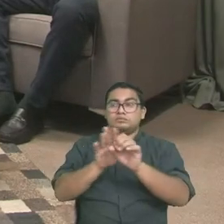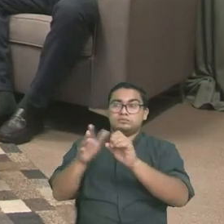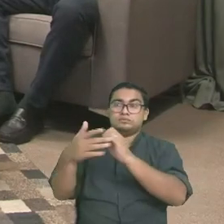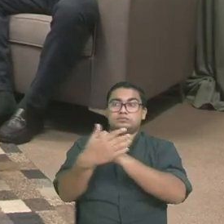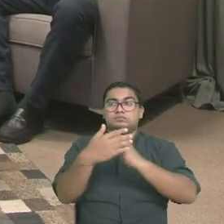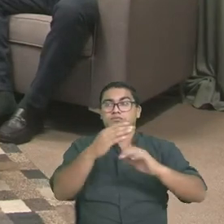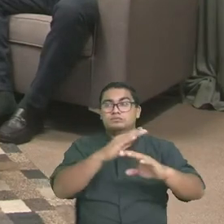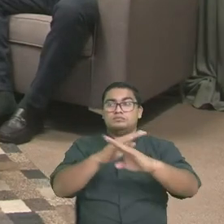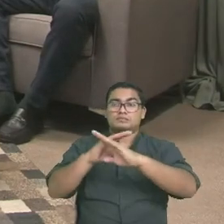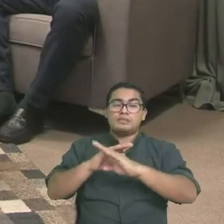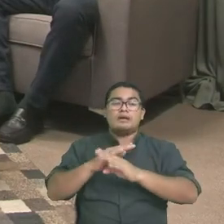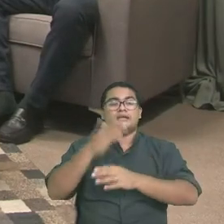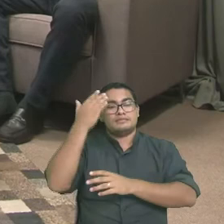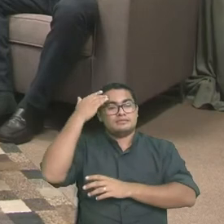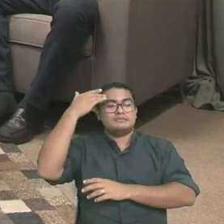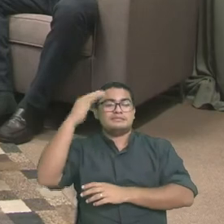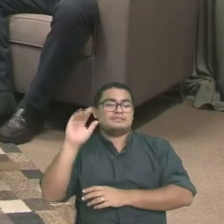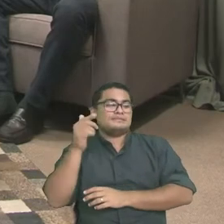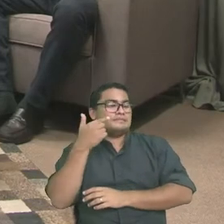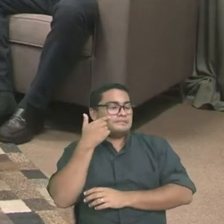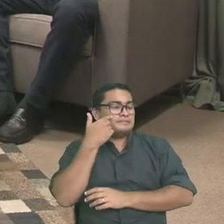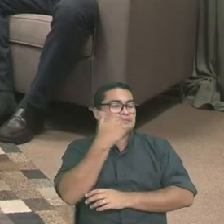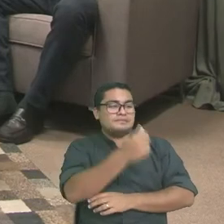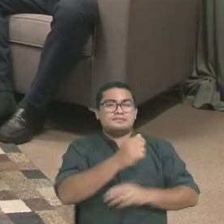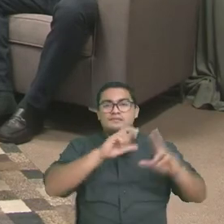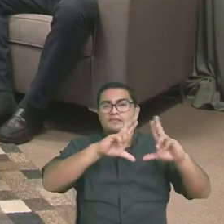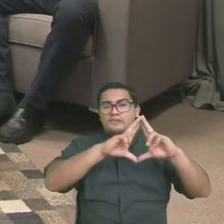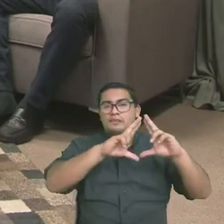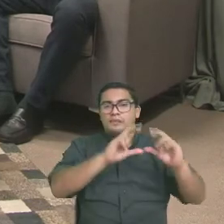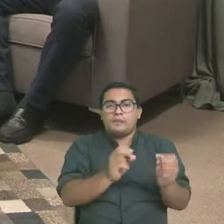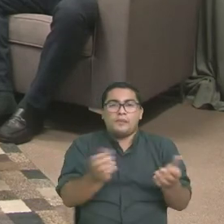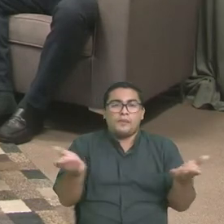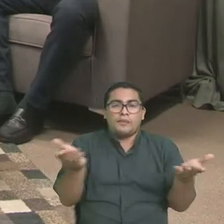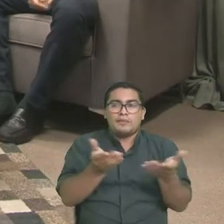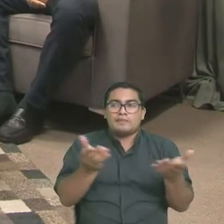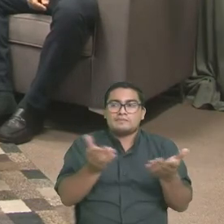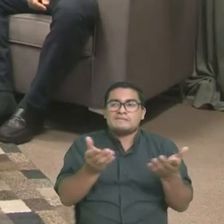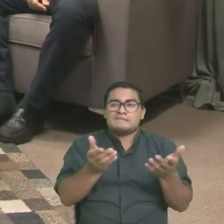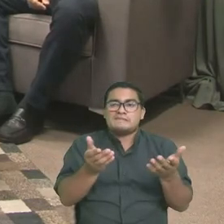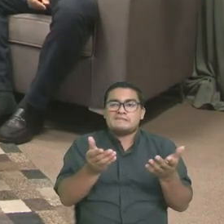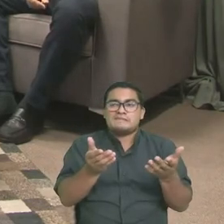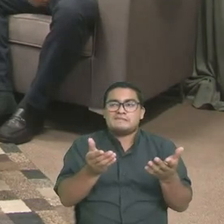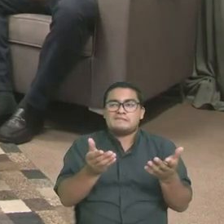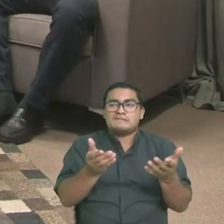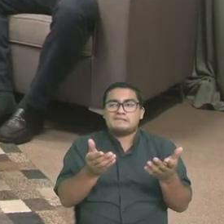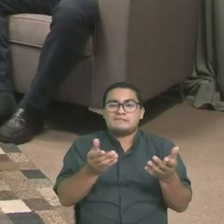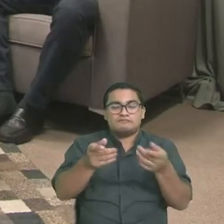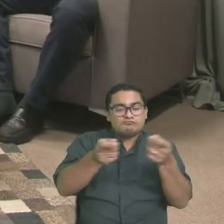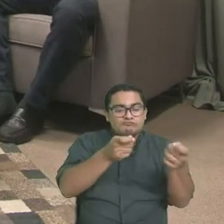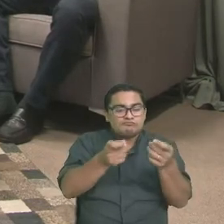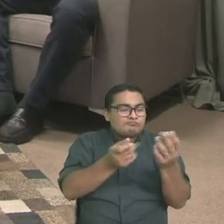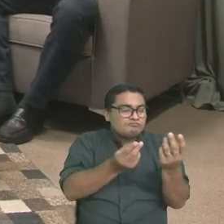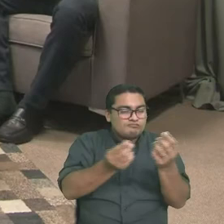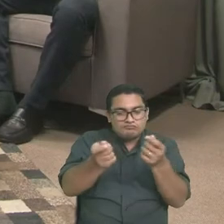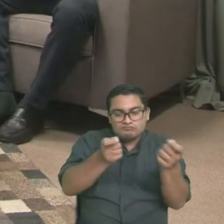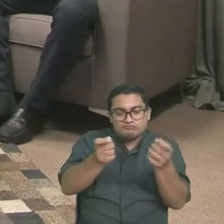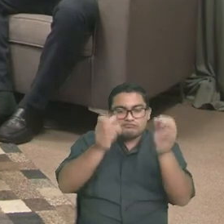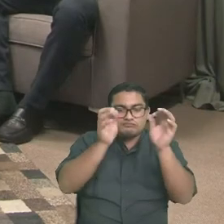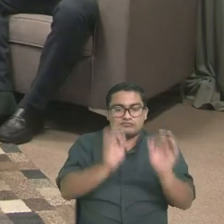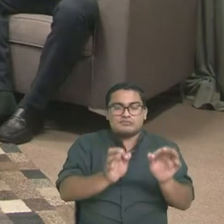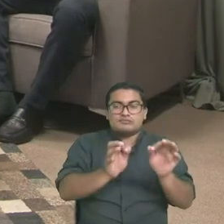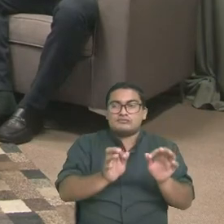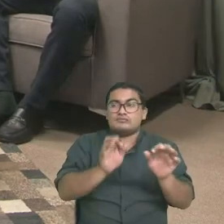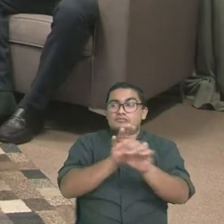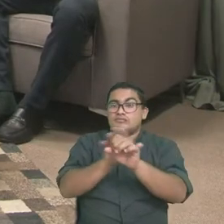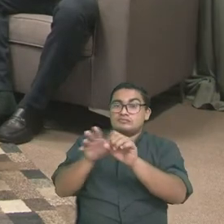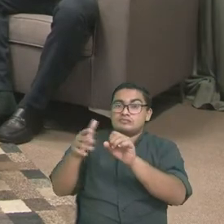haciendo? Porque también reconocen cómo Nicaragua no solamente administra bien los recursos, sino que en este caso de la